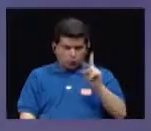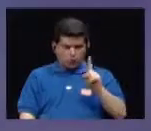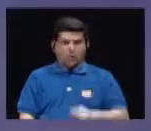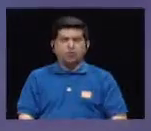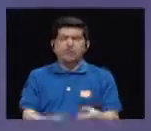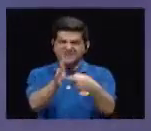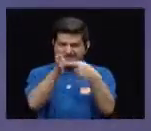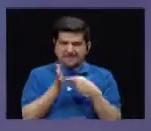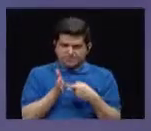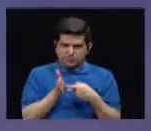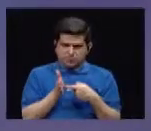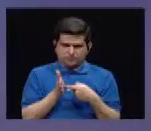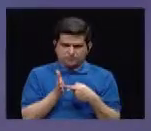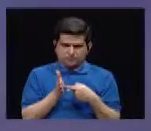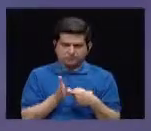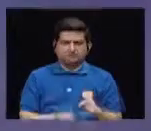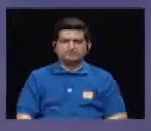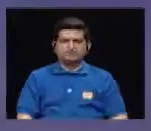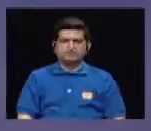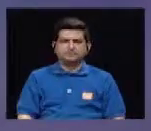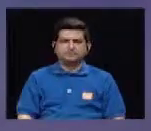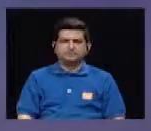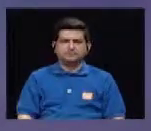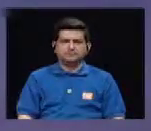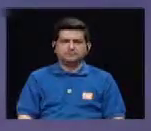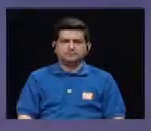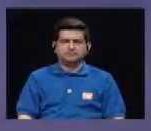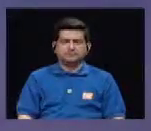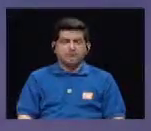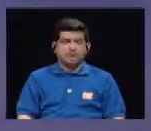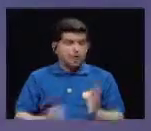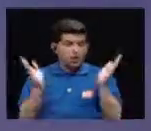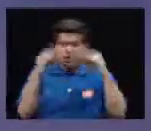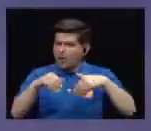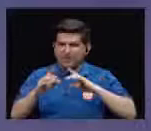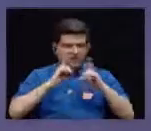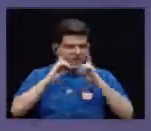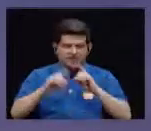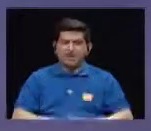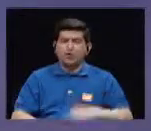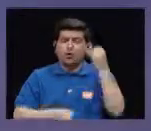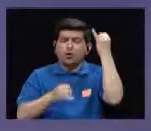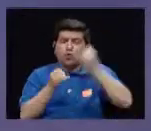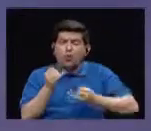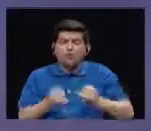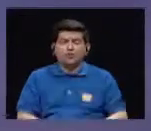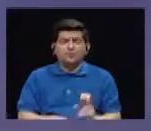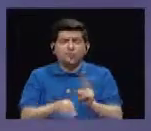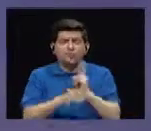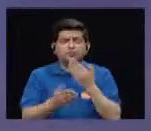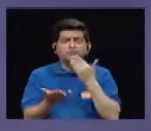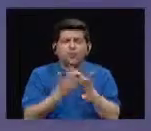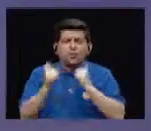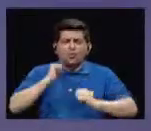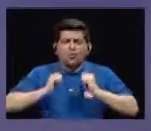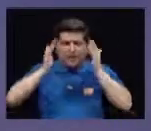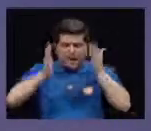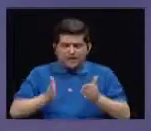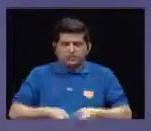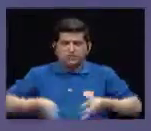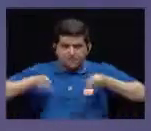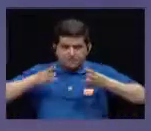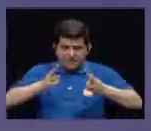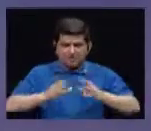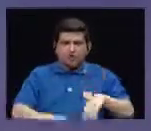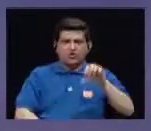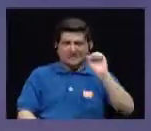era requisito, no, o sea, que no existiese el diálogo. El último recurso de un actor, un buen actor, según, digamos, el